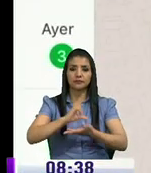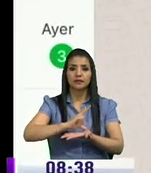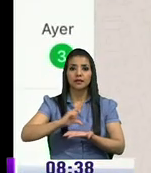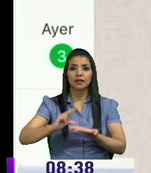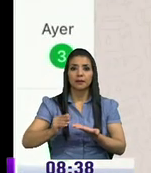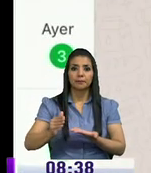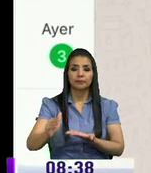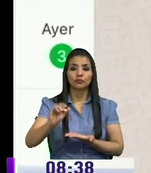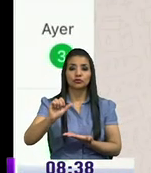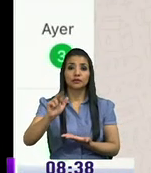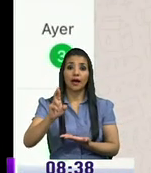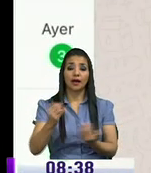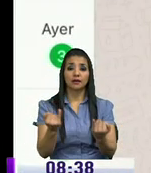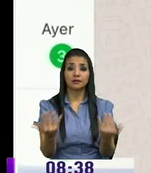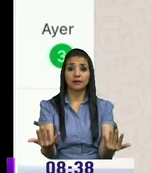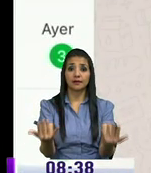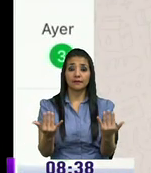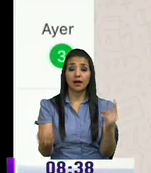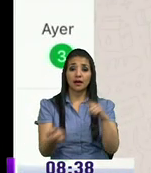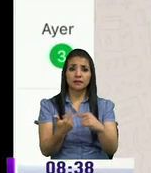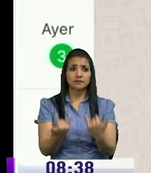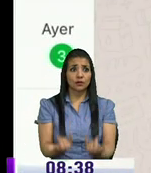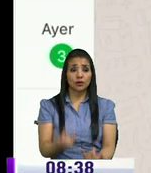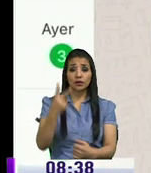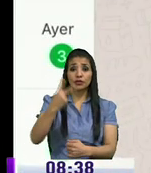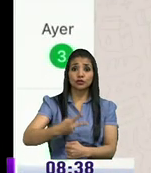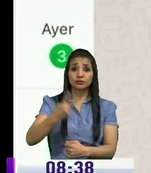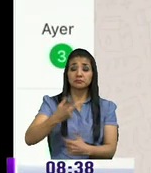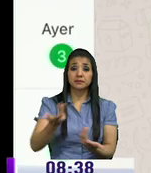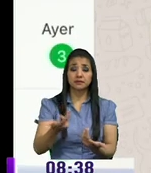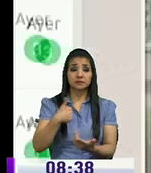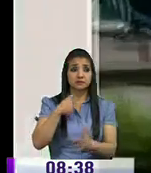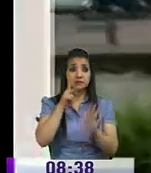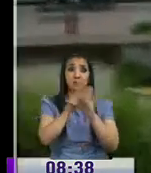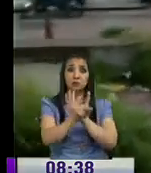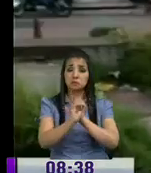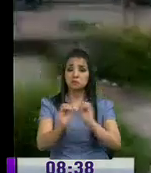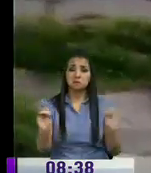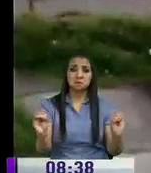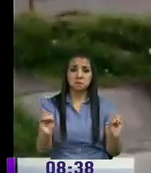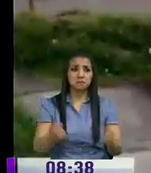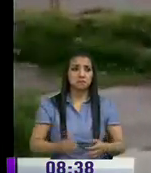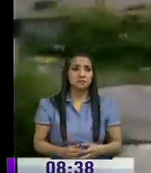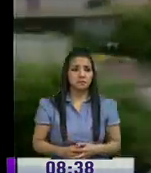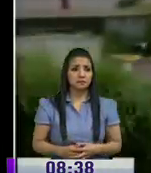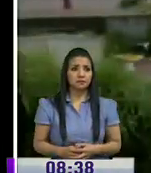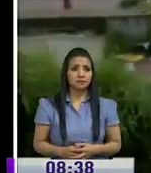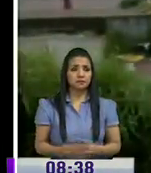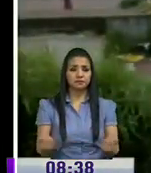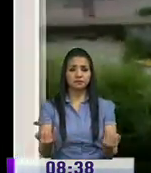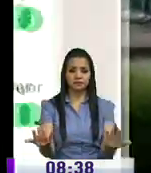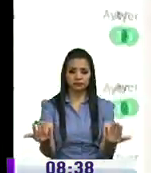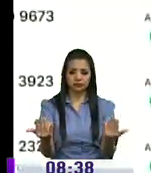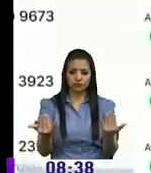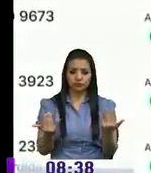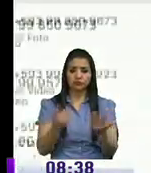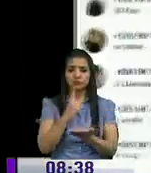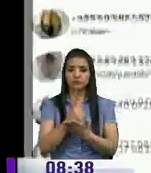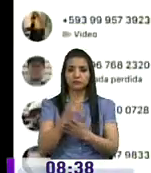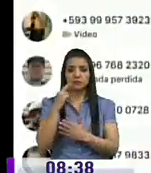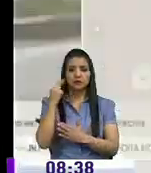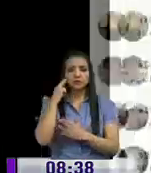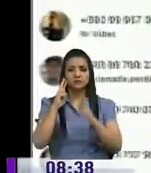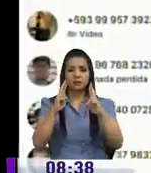Sangay, la hierba crecida. Y hasta hoy, más de 2 meses que denuncié y no hacen nada. Nada, no hace absolutamente nada.